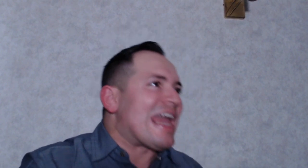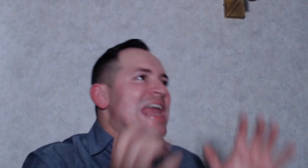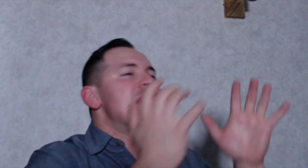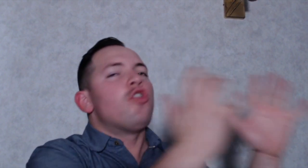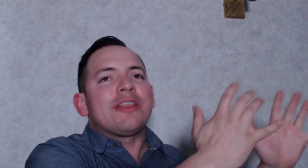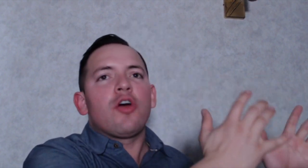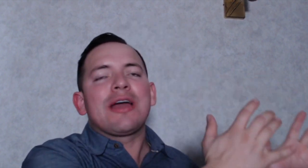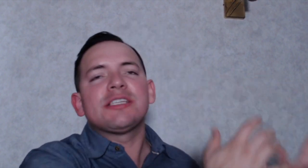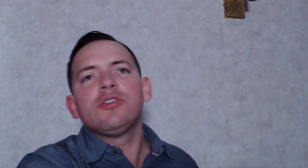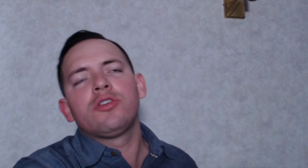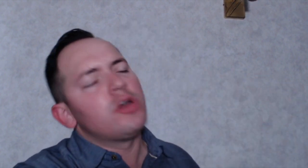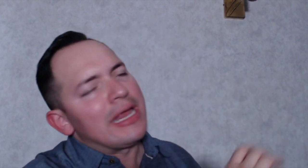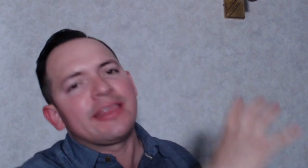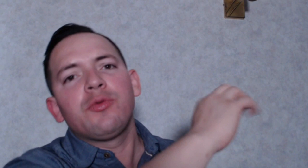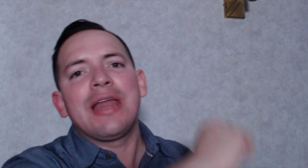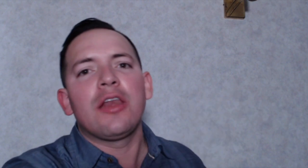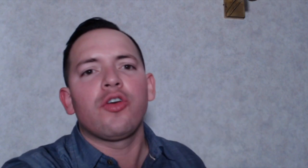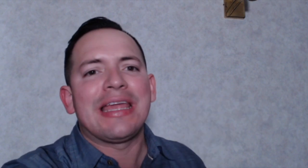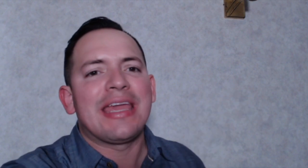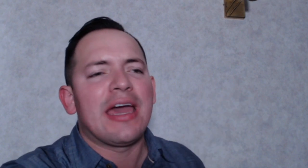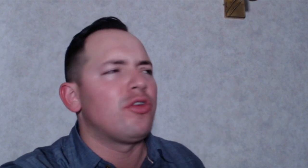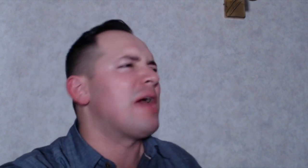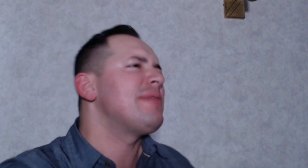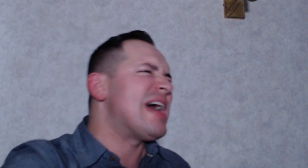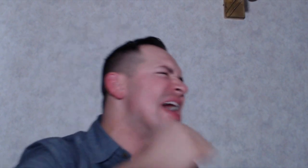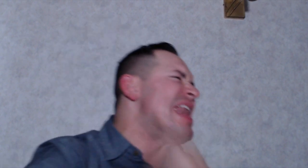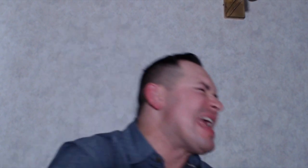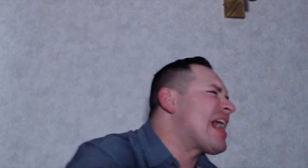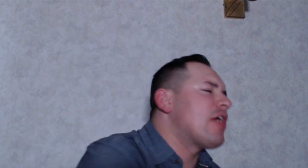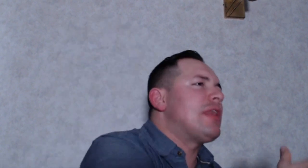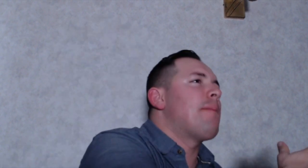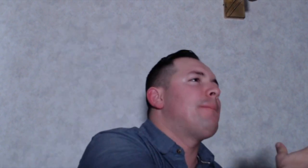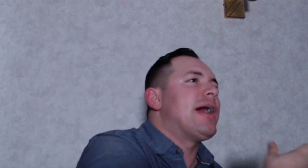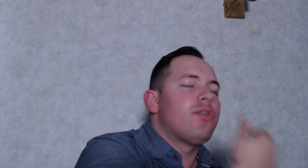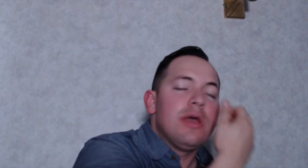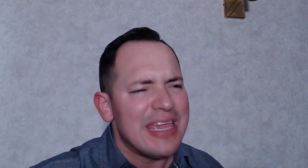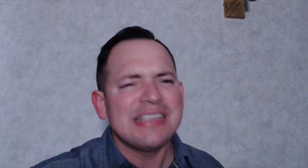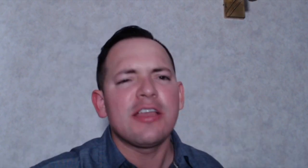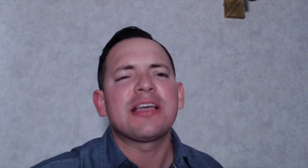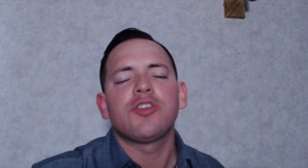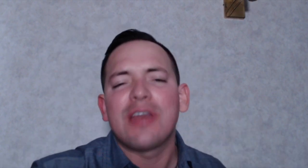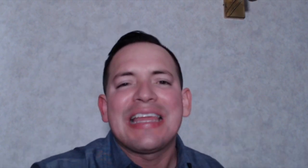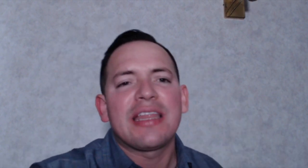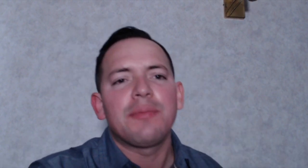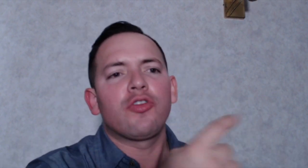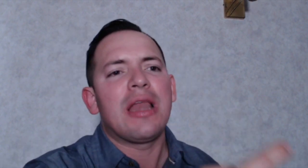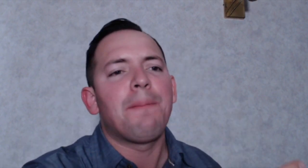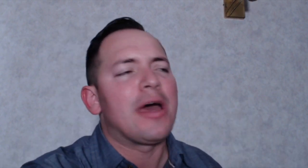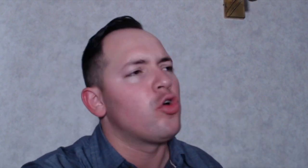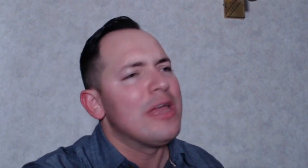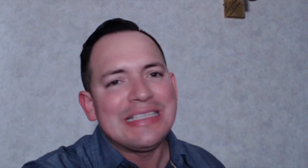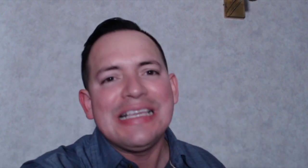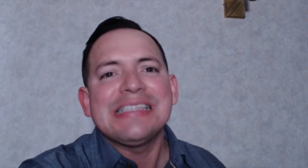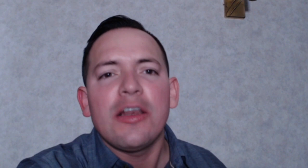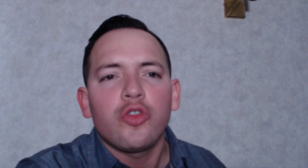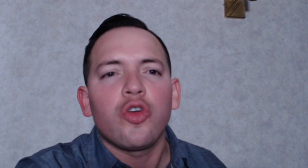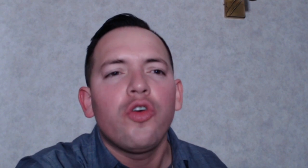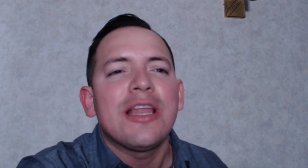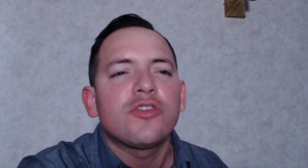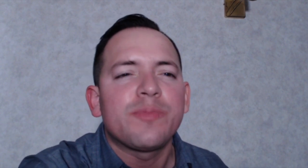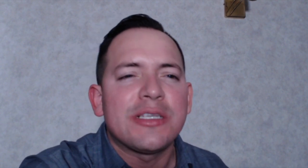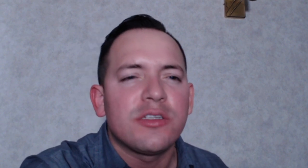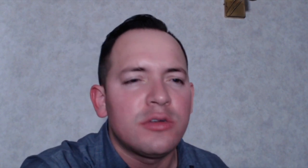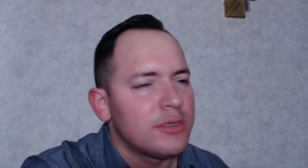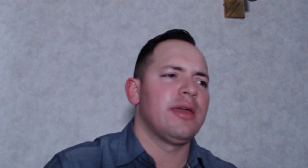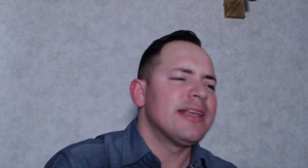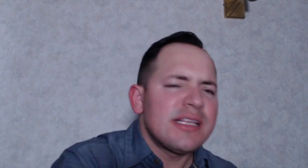si en otra ocasión el tribunal colegiado le había negado el amparo y en esta ocasión al que tramitó el amparo sí se le otorgó